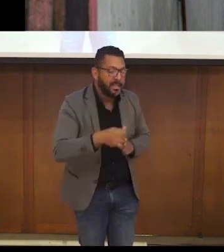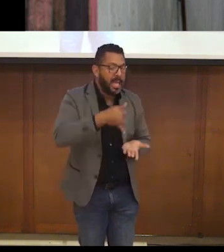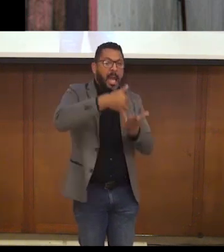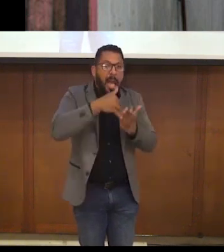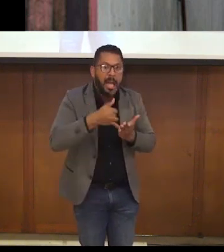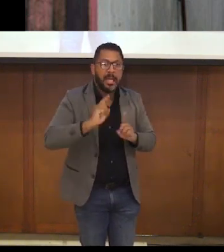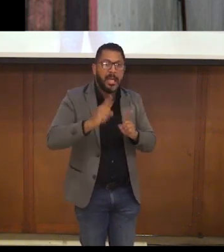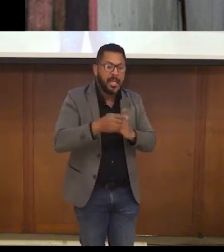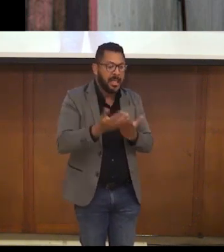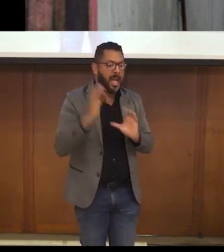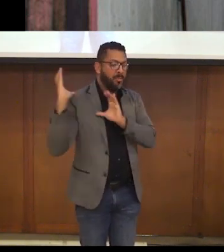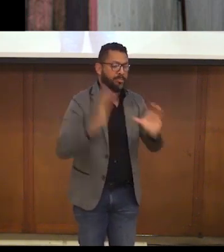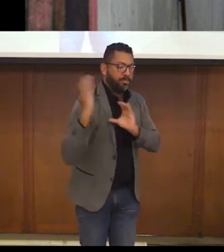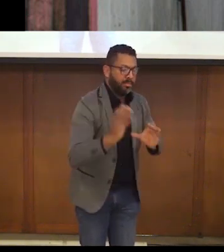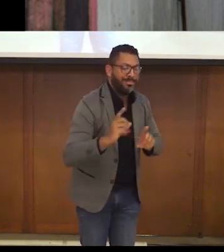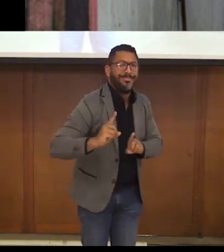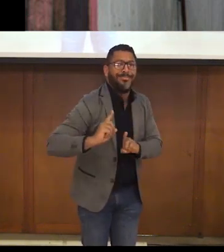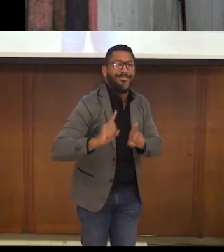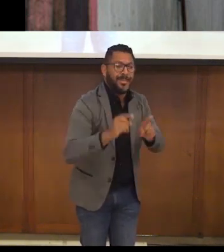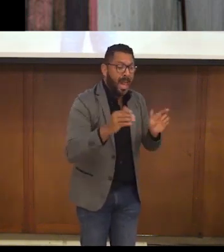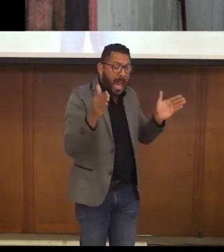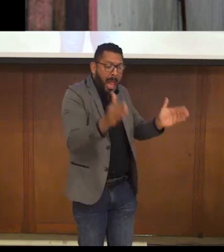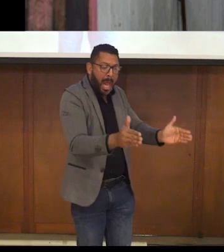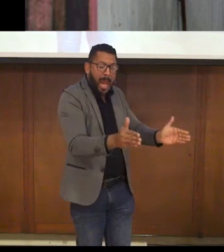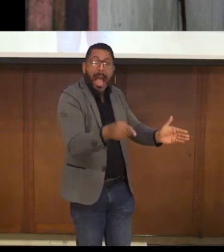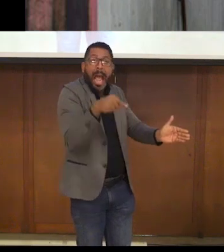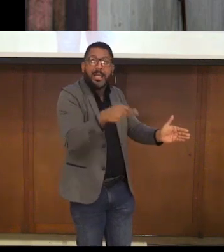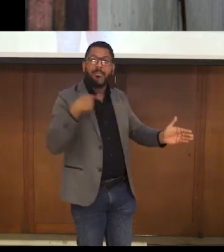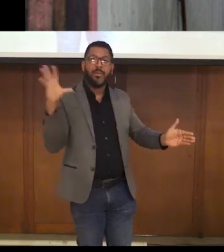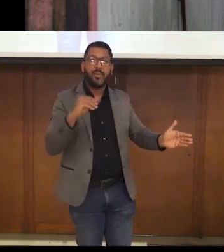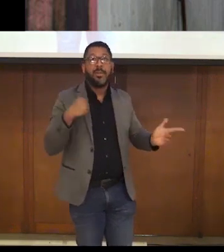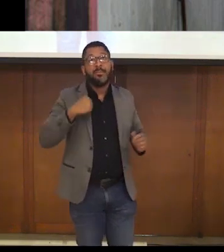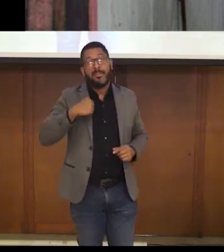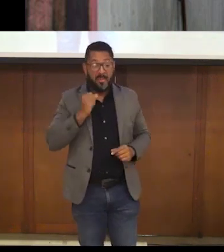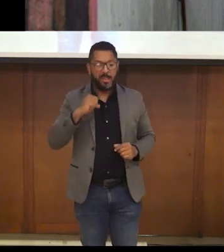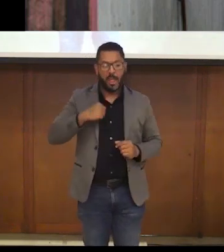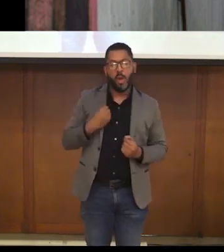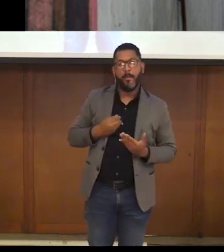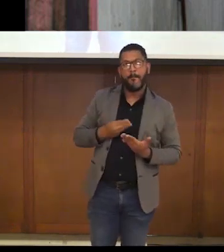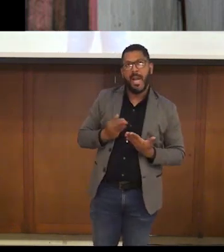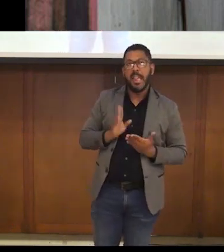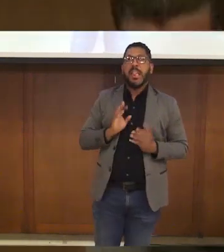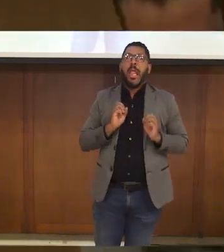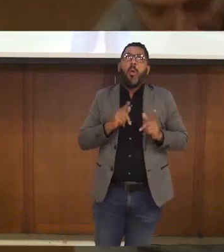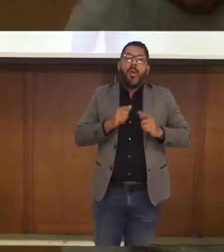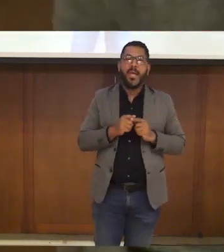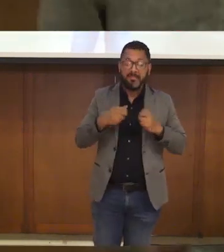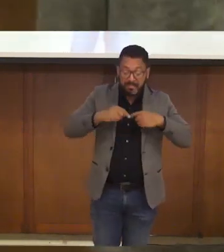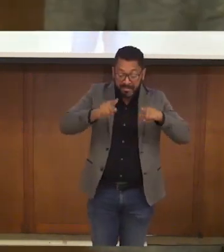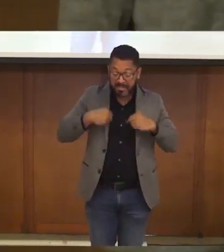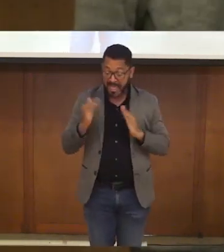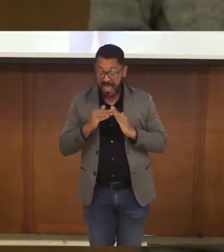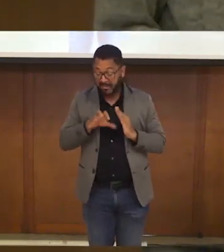hasta la gaseosa, pasando por el bulto de cemento. Entonces es como alguien que tiene plática y pone